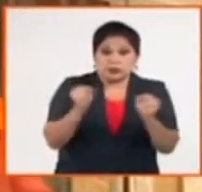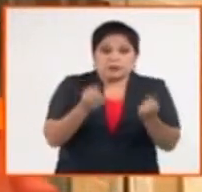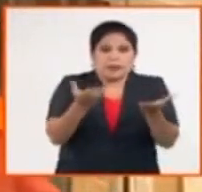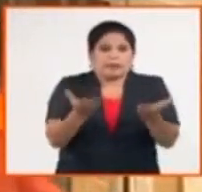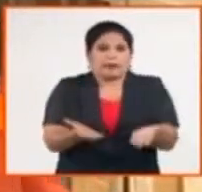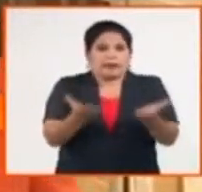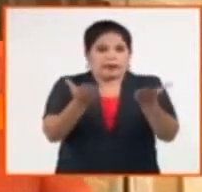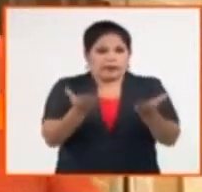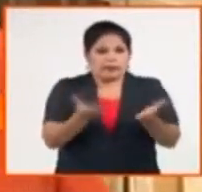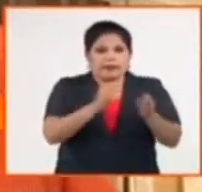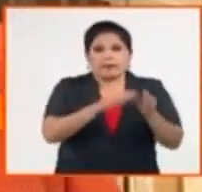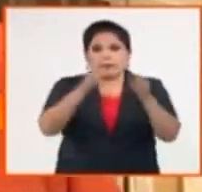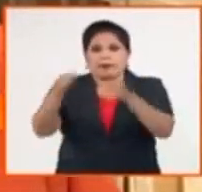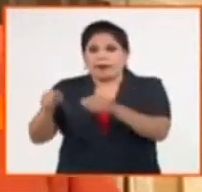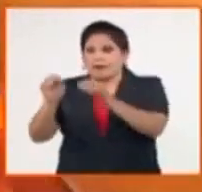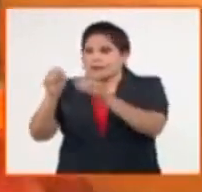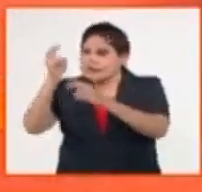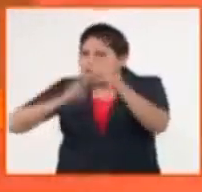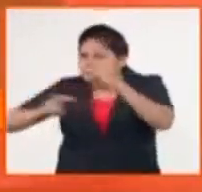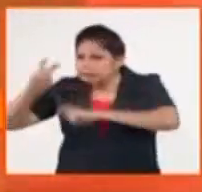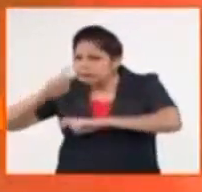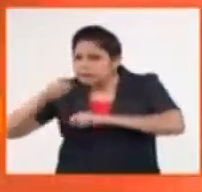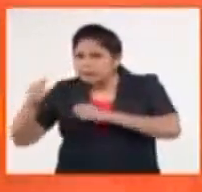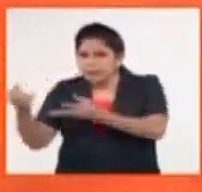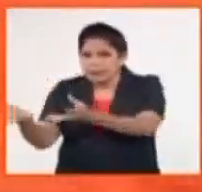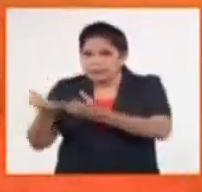área de revisión 100% o recepción